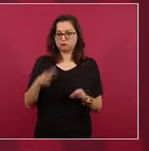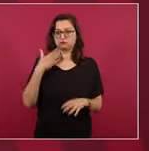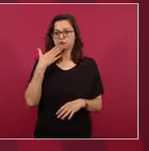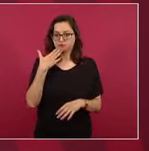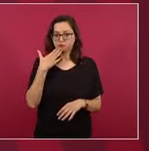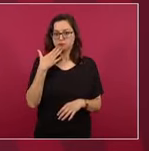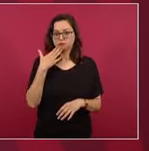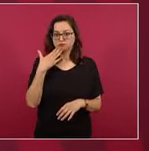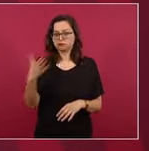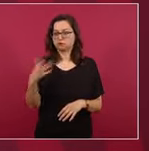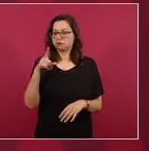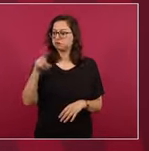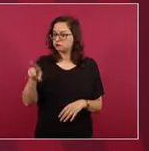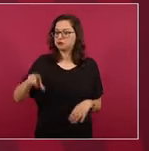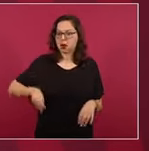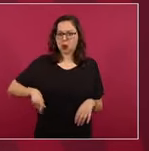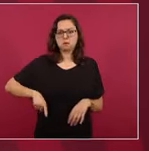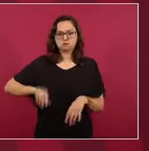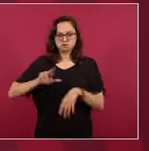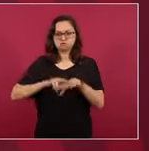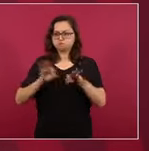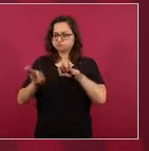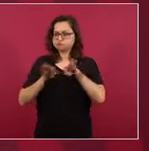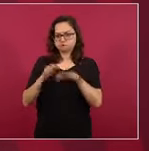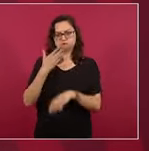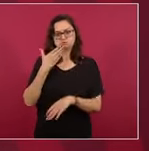gobernador Curi está haciendo bien las cosas,